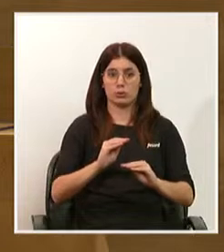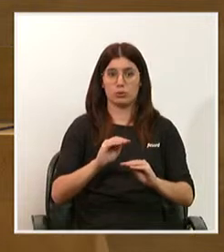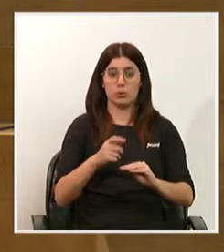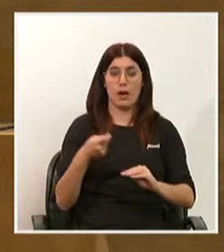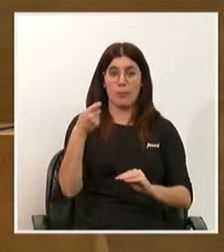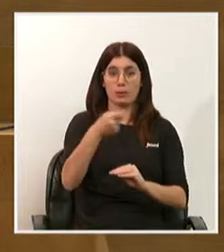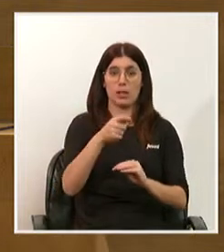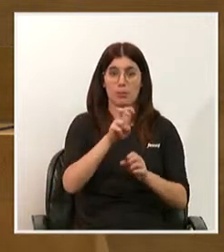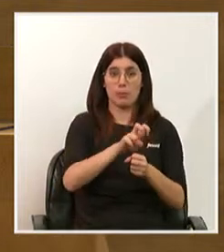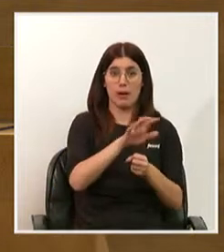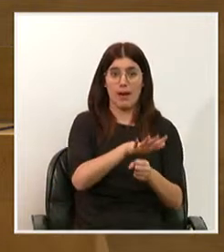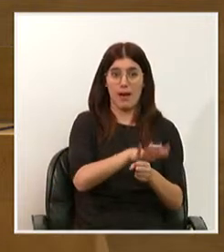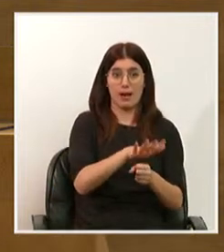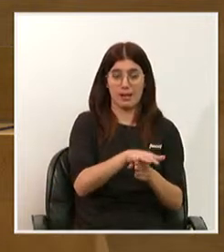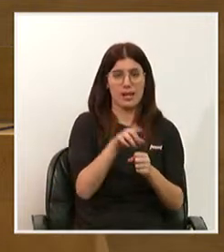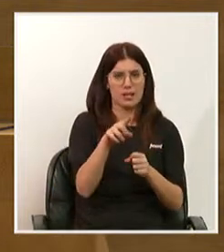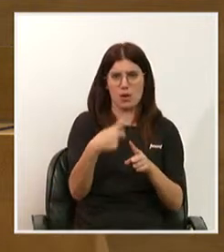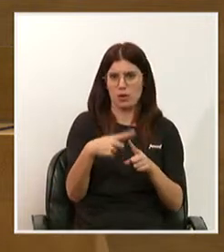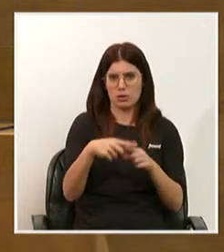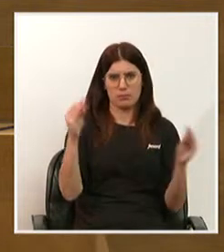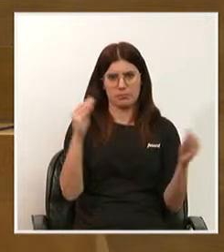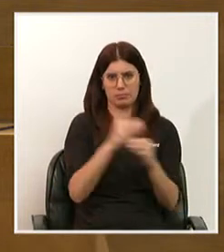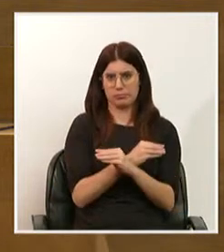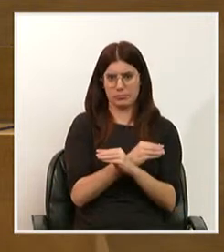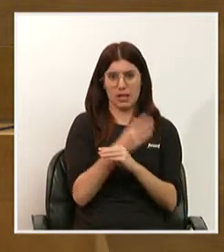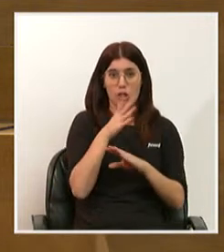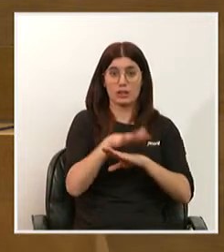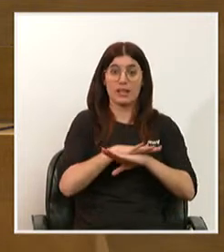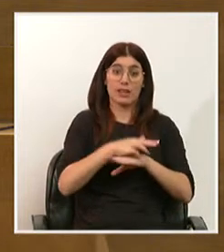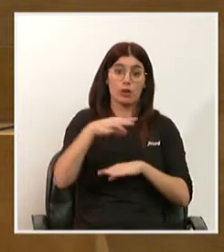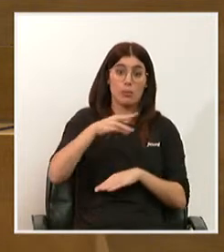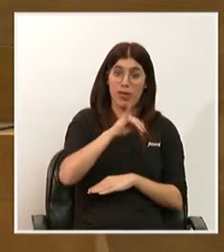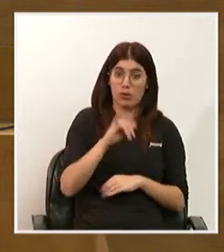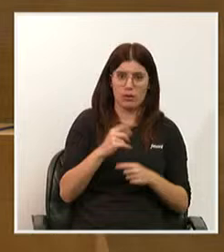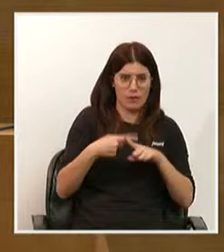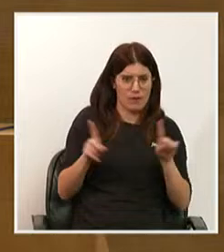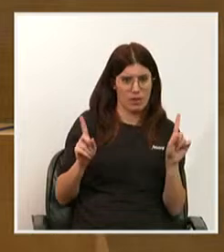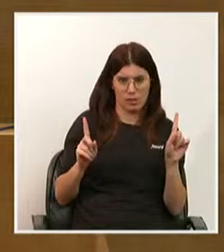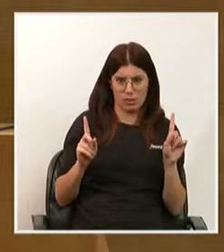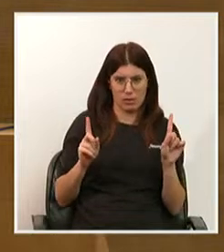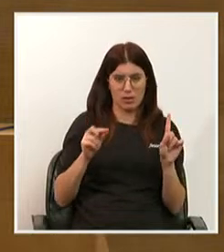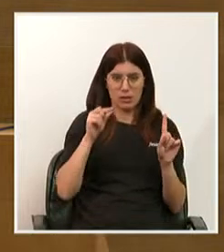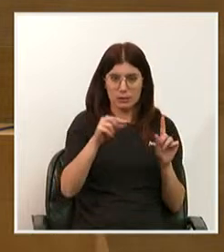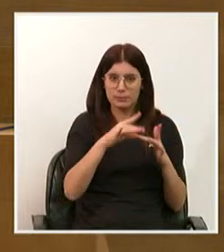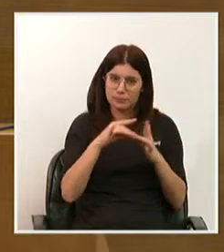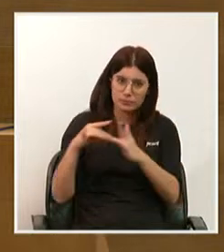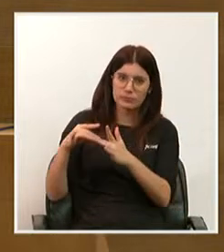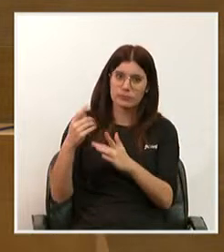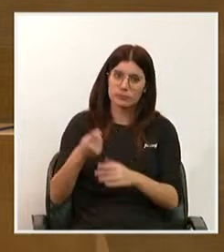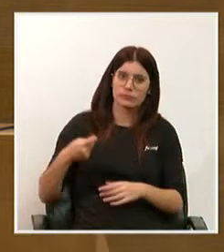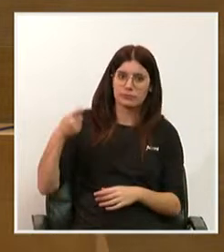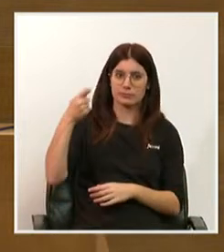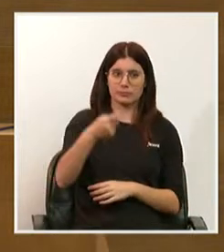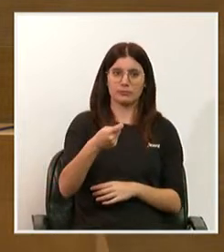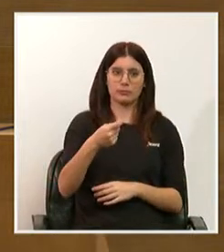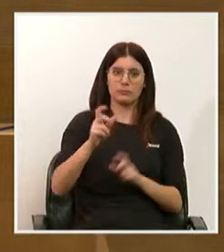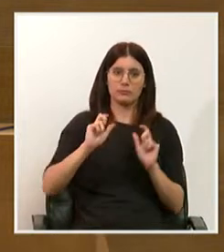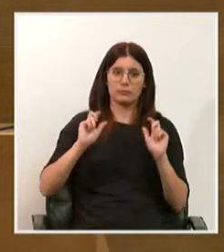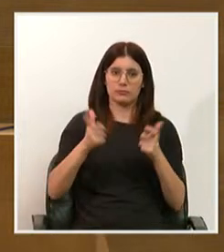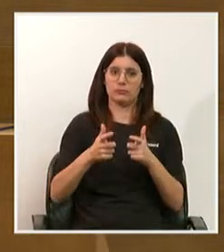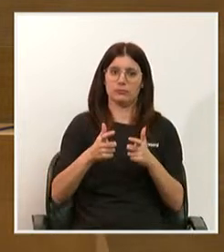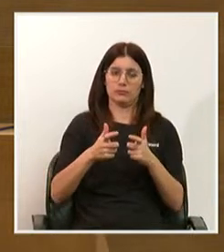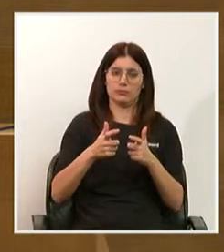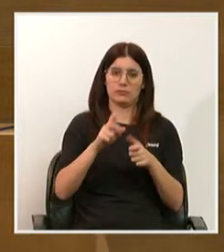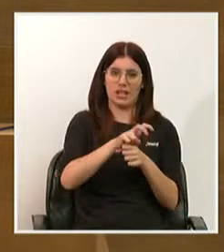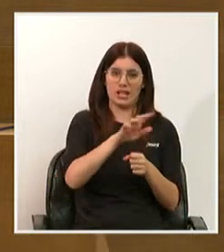agrar cosar de lo que está de Carlos maón en asur